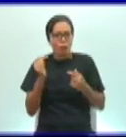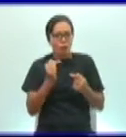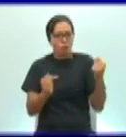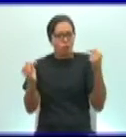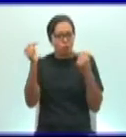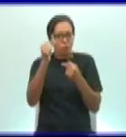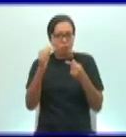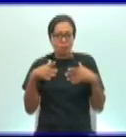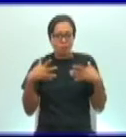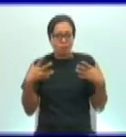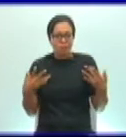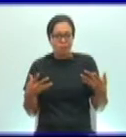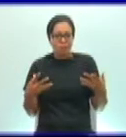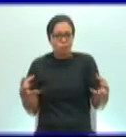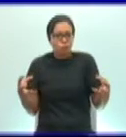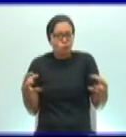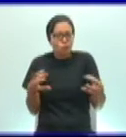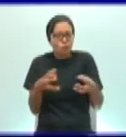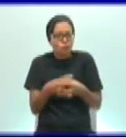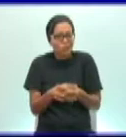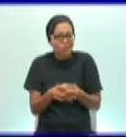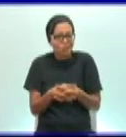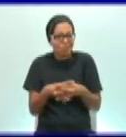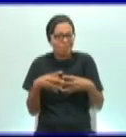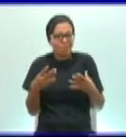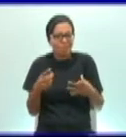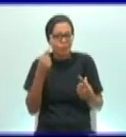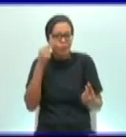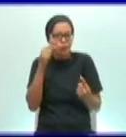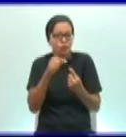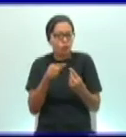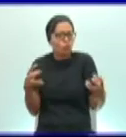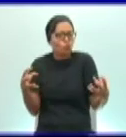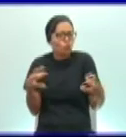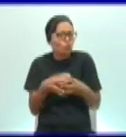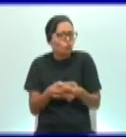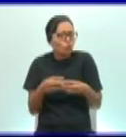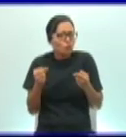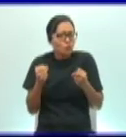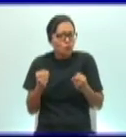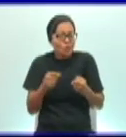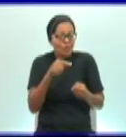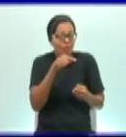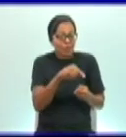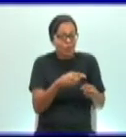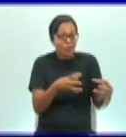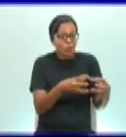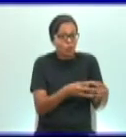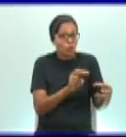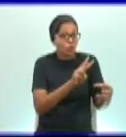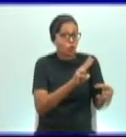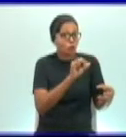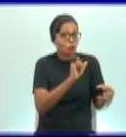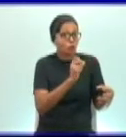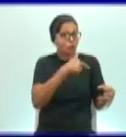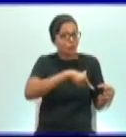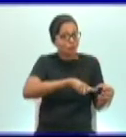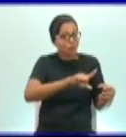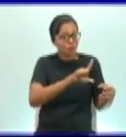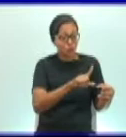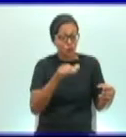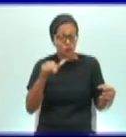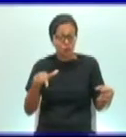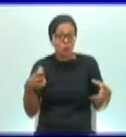el objetivo es unir las fuerzas, tanto el 26 de julio como el movimiento estudiantil en la lucha contra Batista. Ese es el